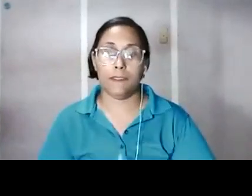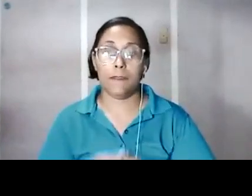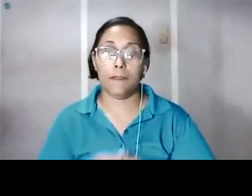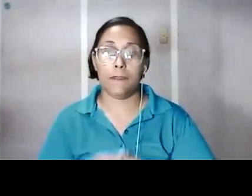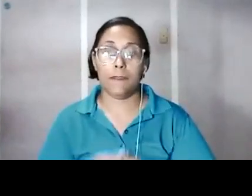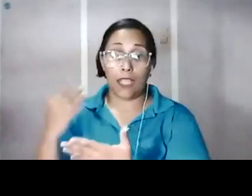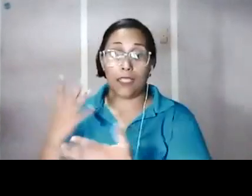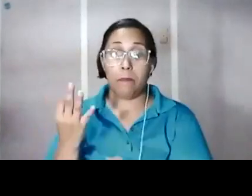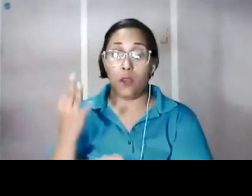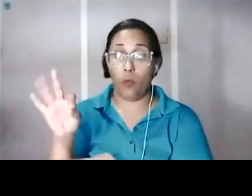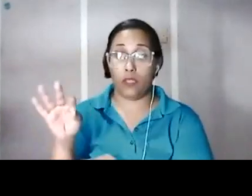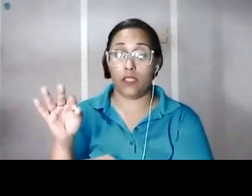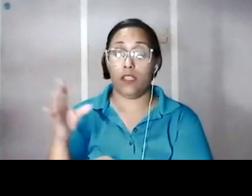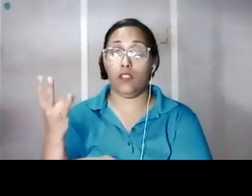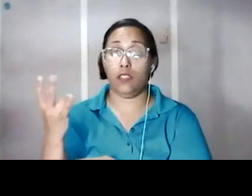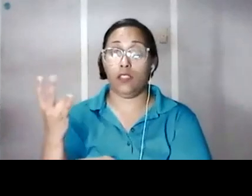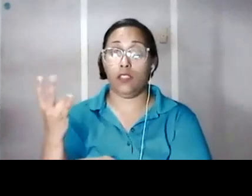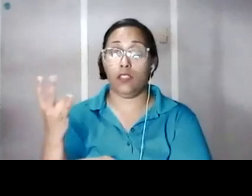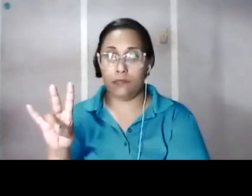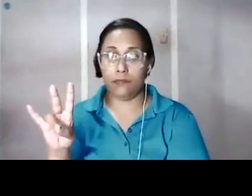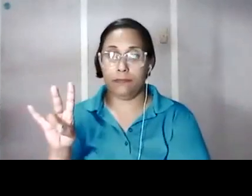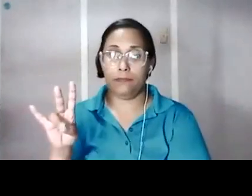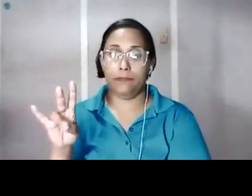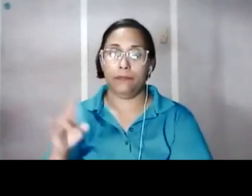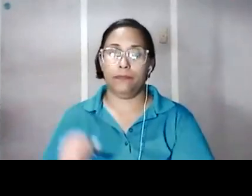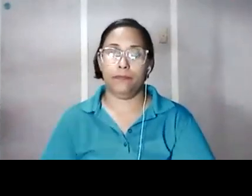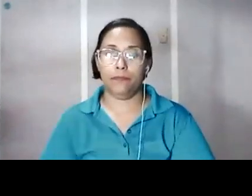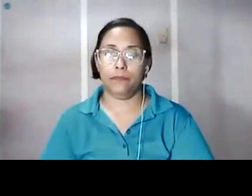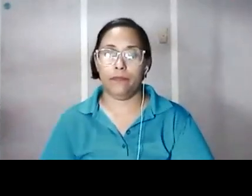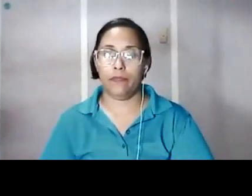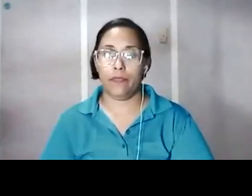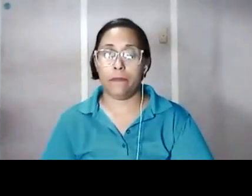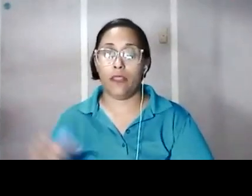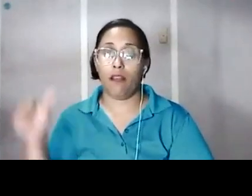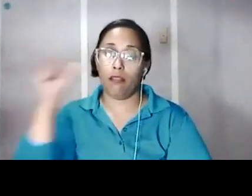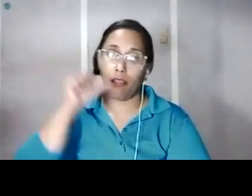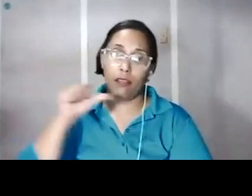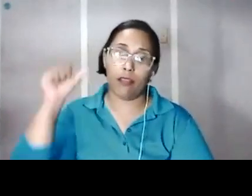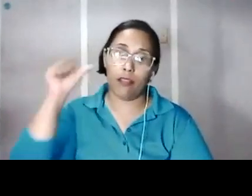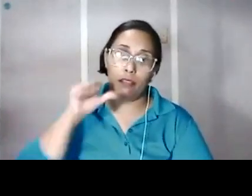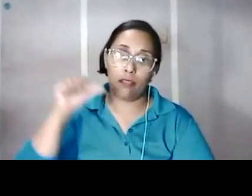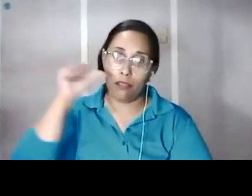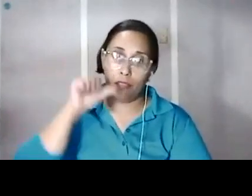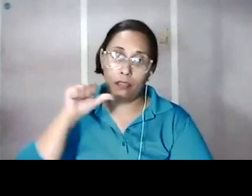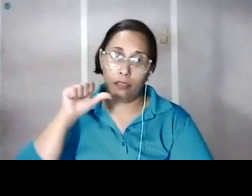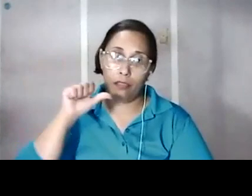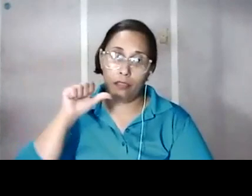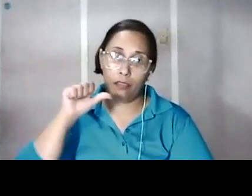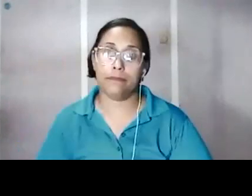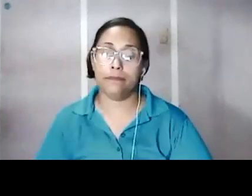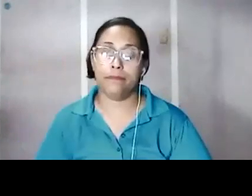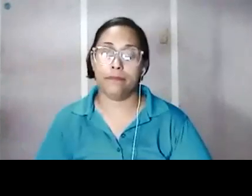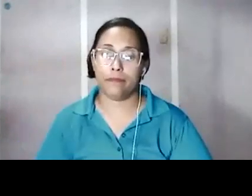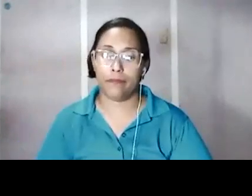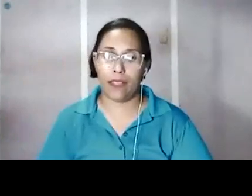de 1917, el expendio y consumo de bebidas espirituosas alcohólicas en